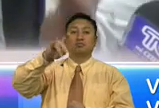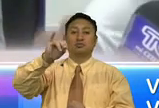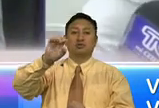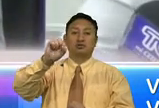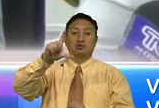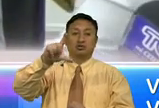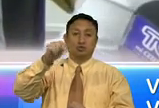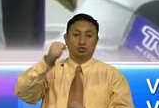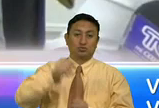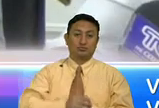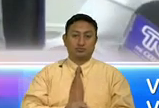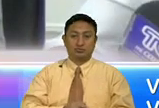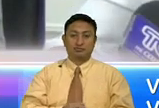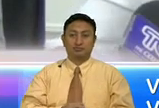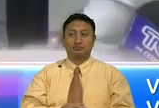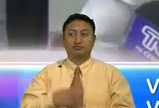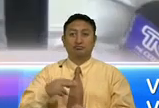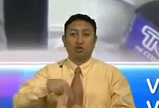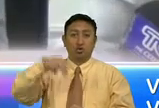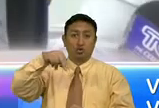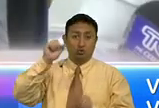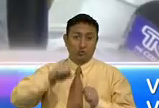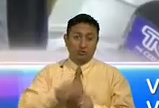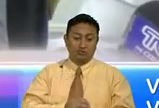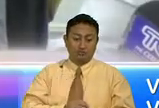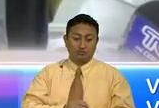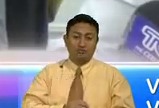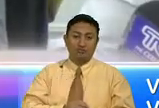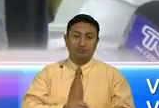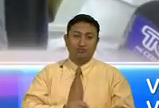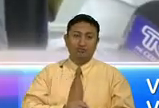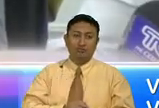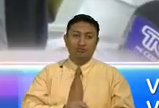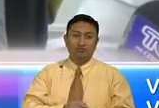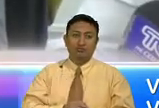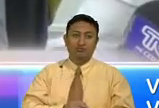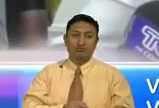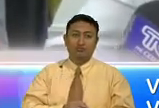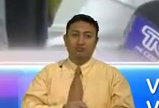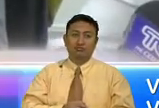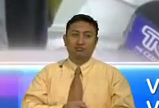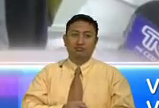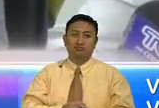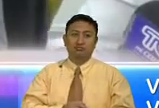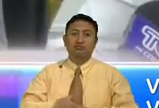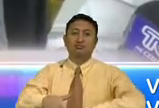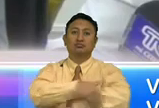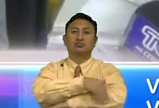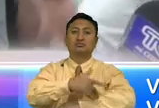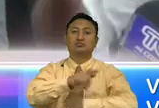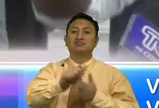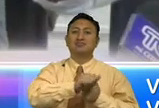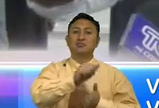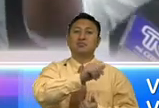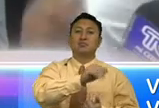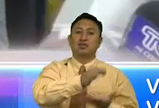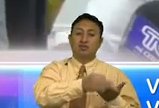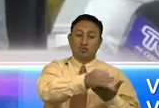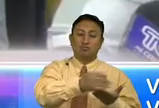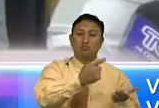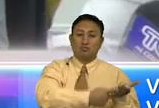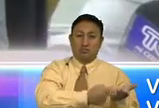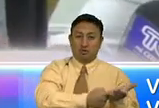incluso hacia el norte, pues, que es la vía del norte, en este caso a la altura de Camarones, y que podría llevar